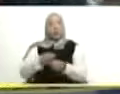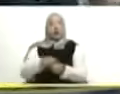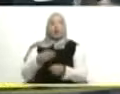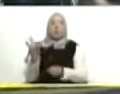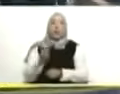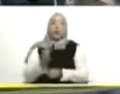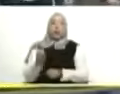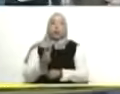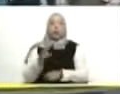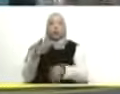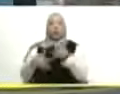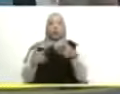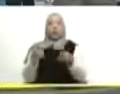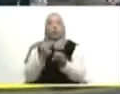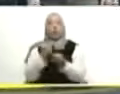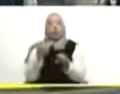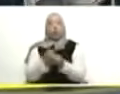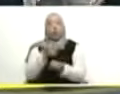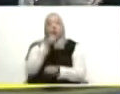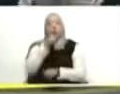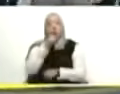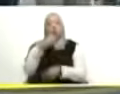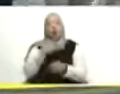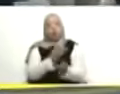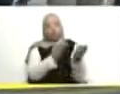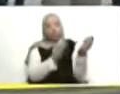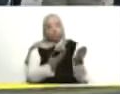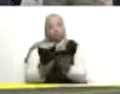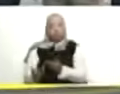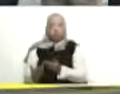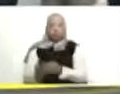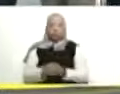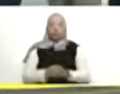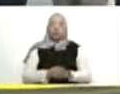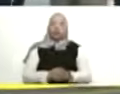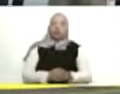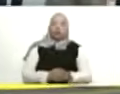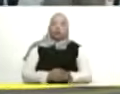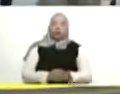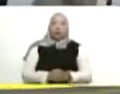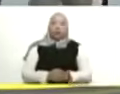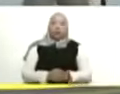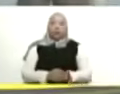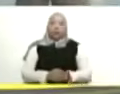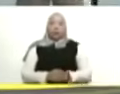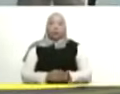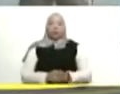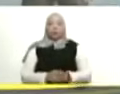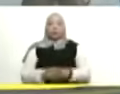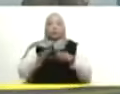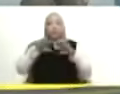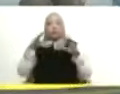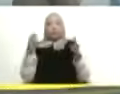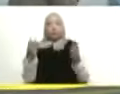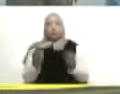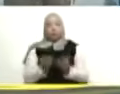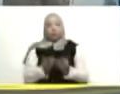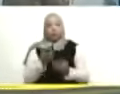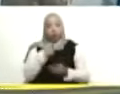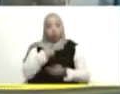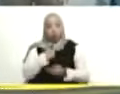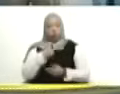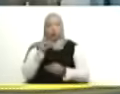Venezuela, que aquí los recibimos con los brazos abiertos. Mira, yo le digo a los inversionistas del mundo,